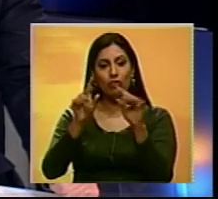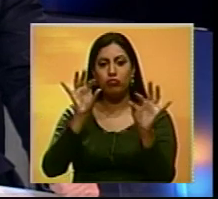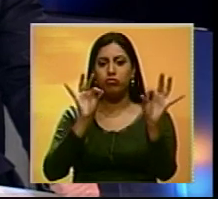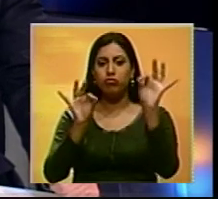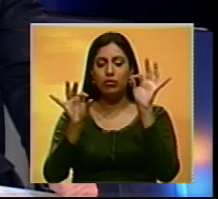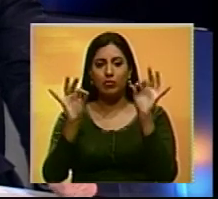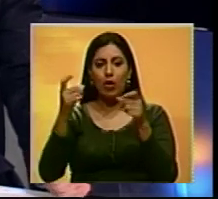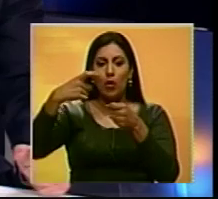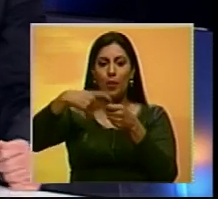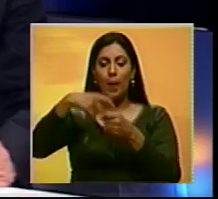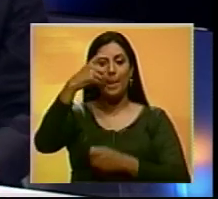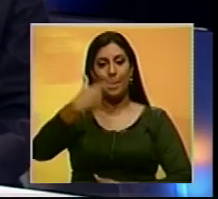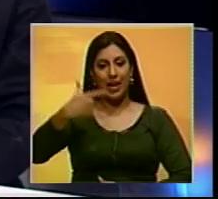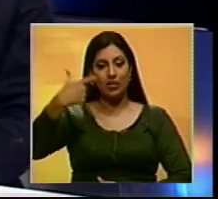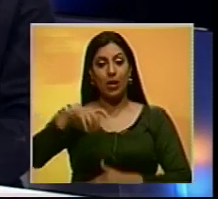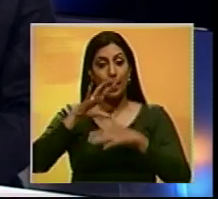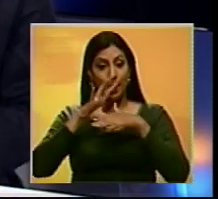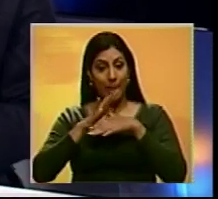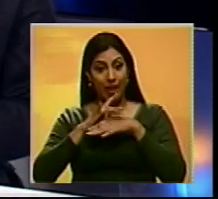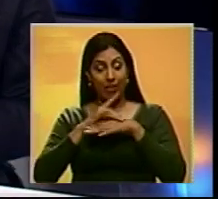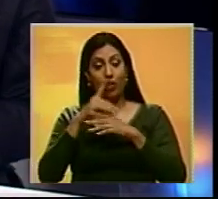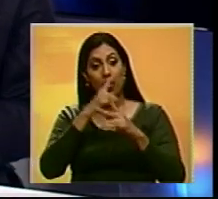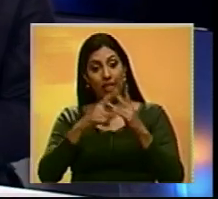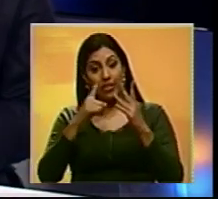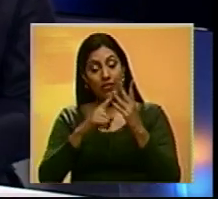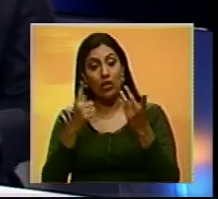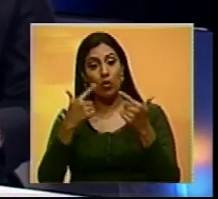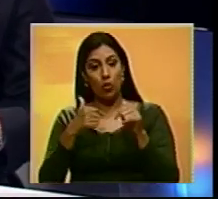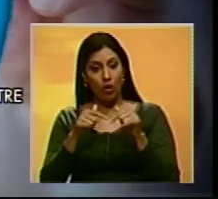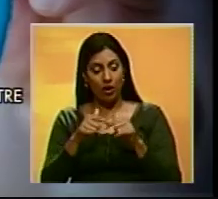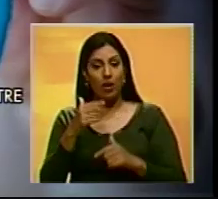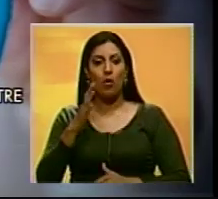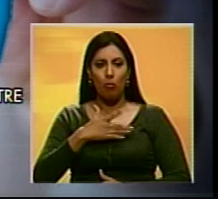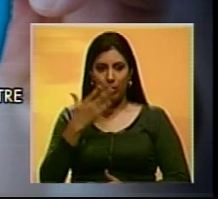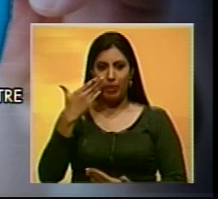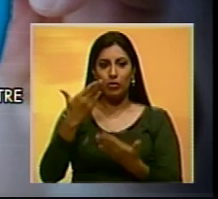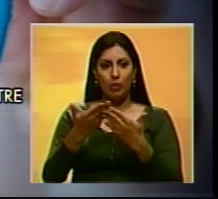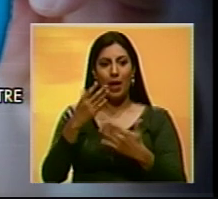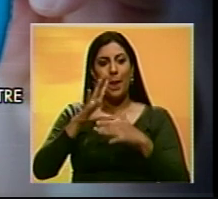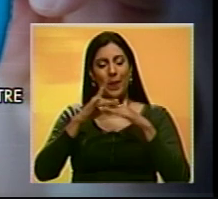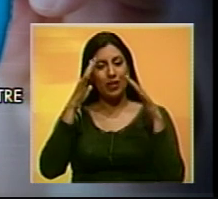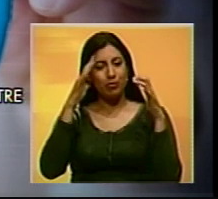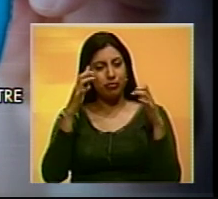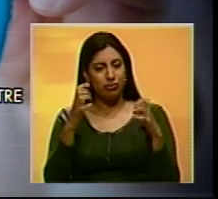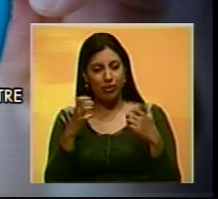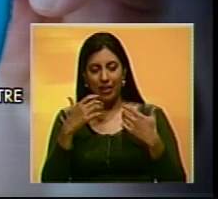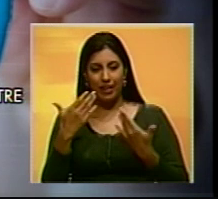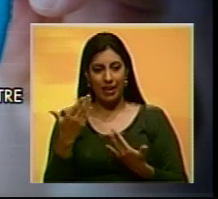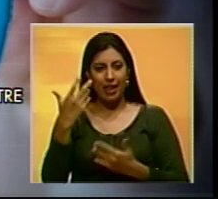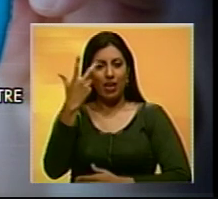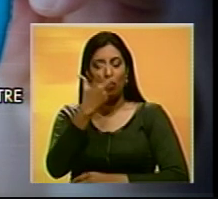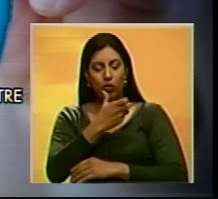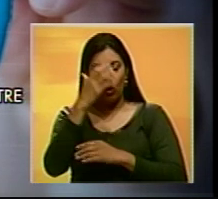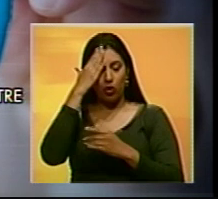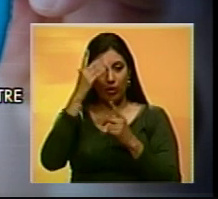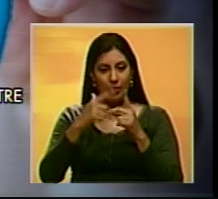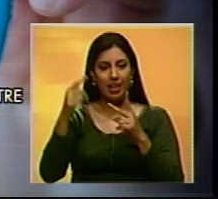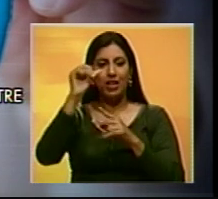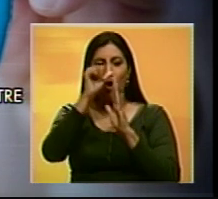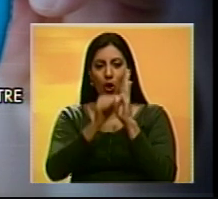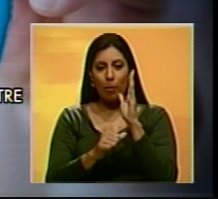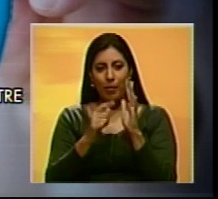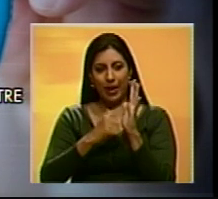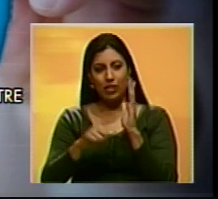selección e ingreso de personal médico en distintas áreas. Podrán postularse médicos especialistas en anestesiología,